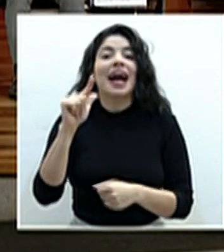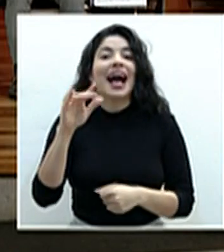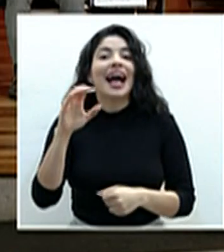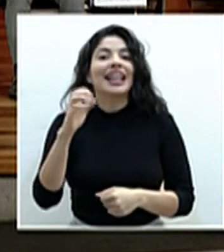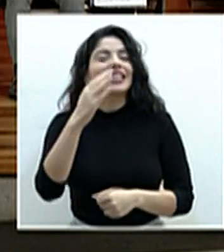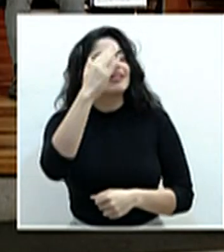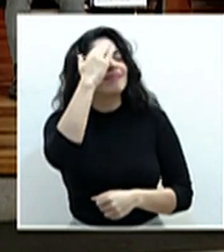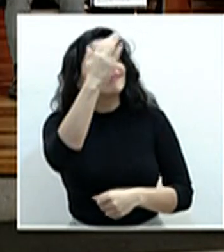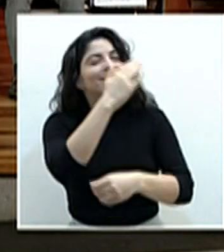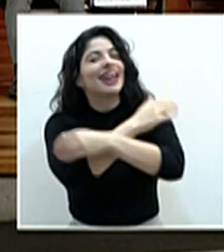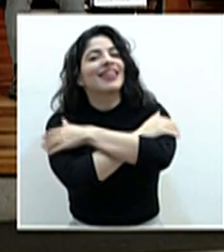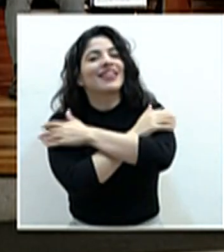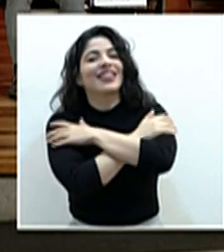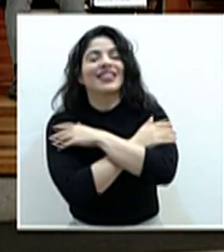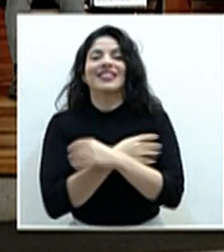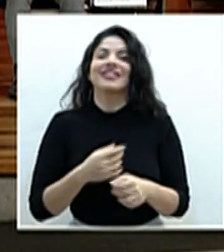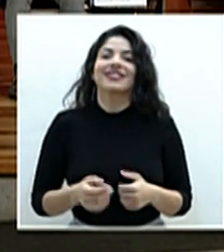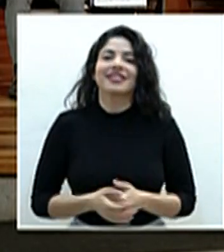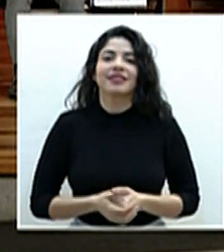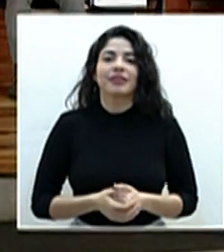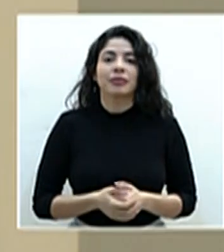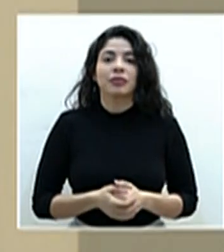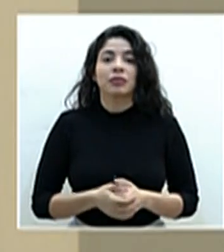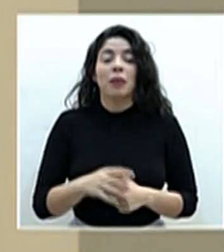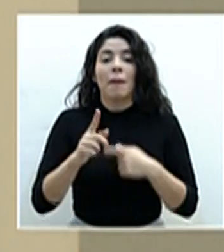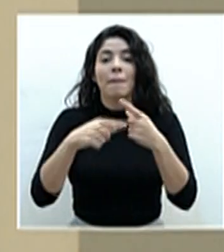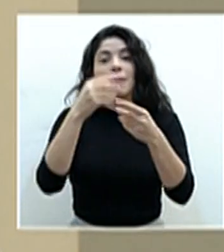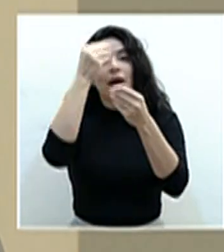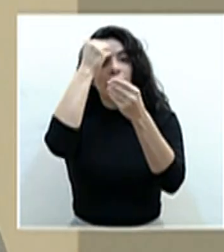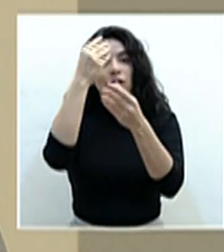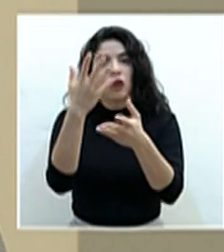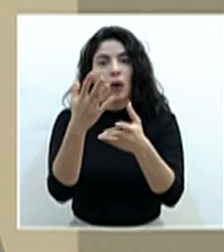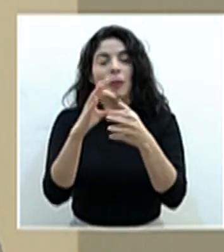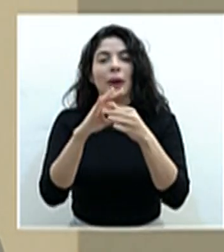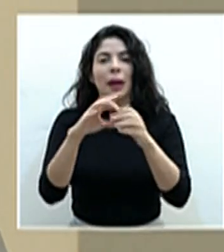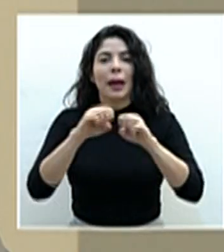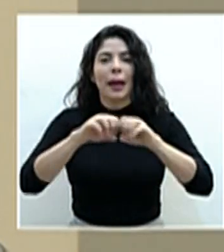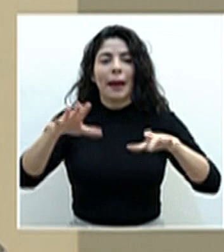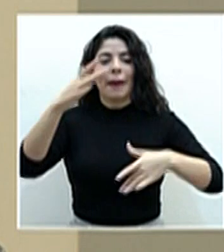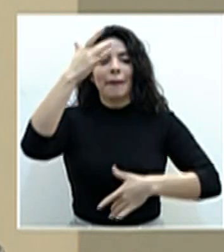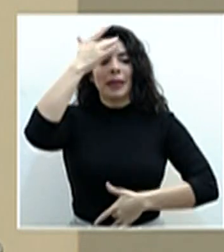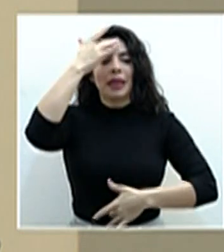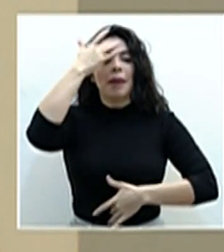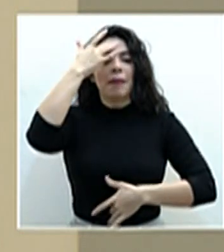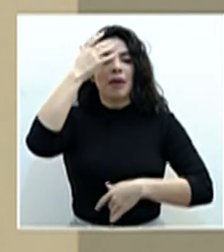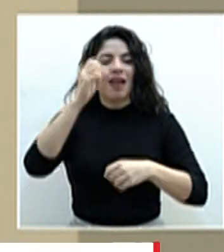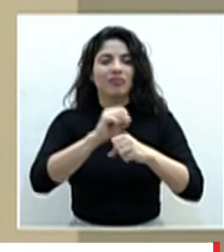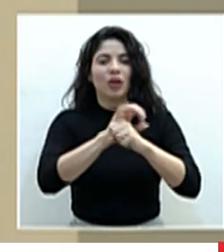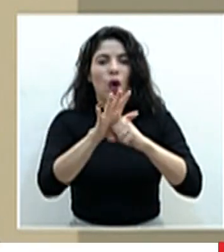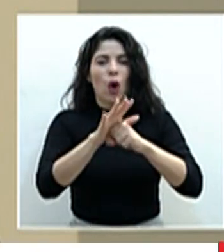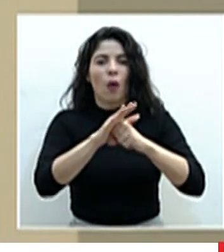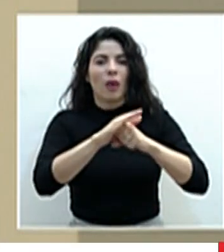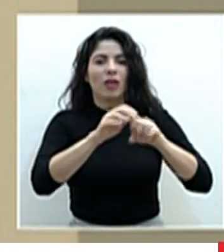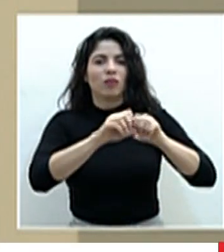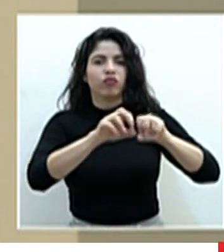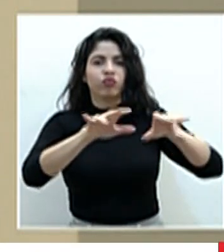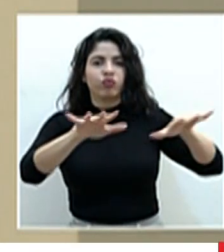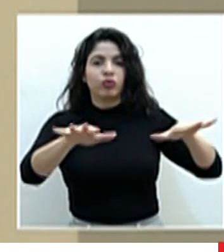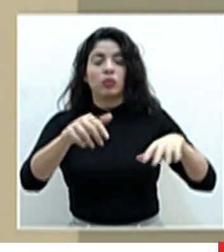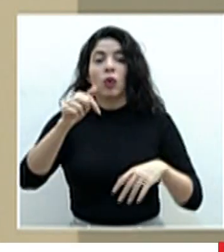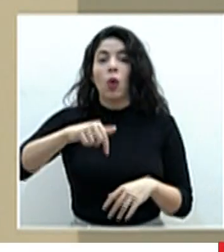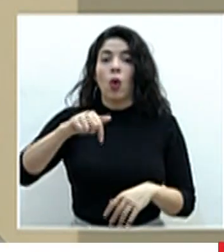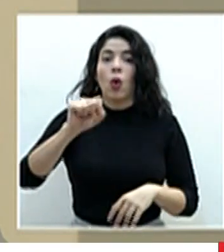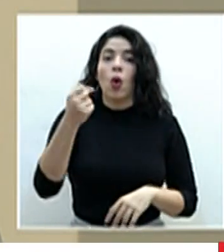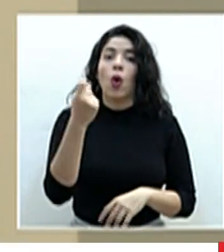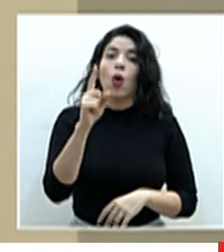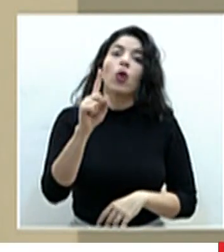muy fraterno. Vamos a dar el informe epidemiológico de avance del COVID-19. Al ser